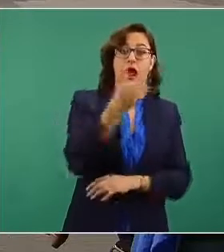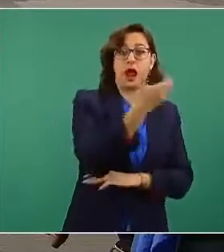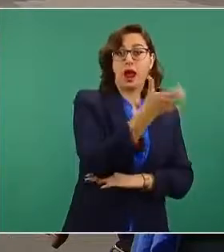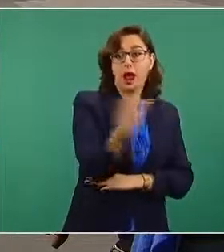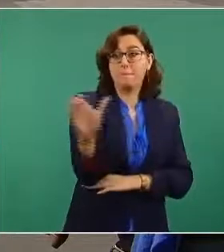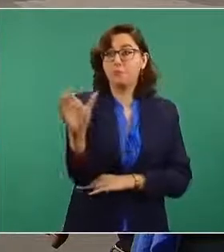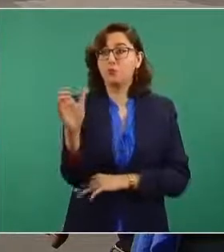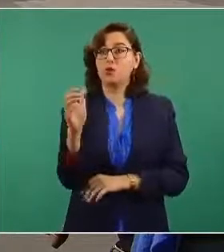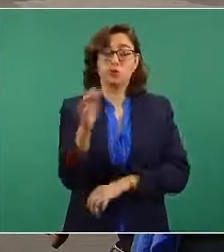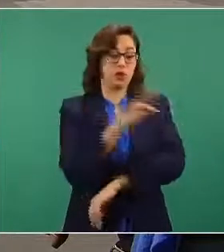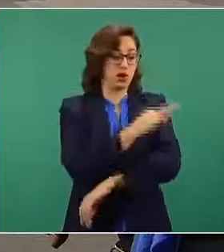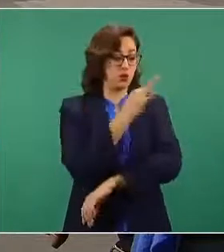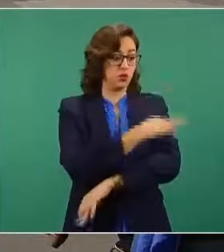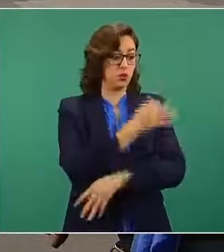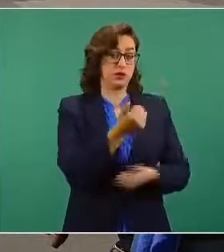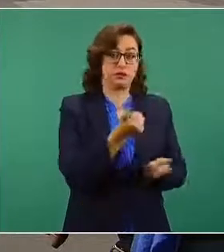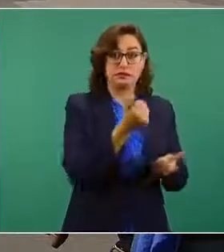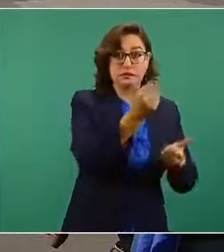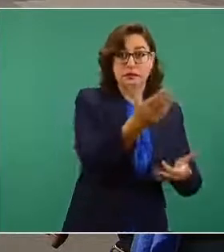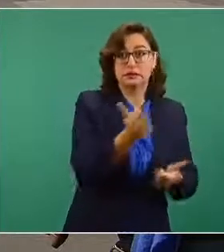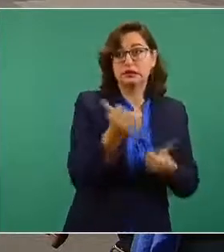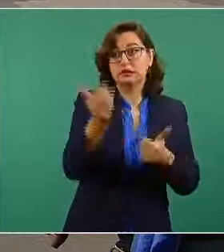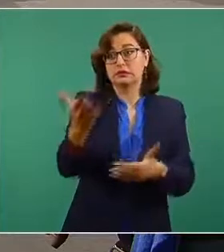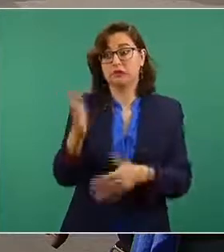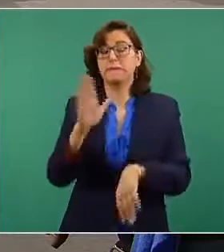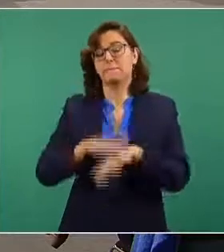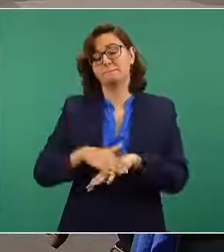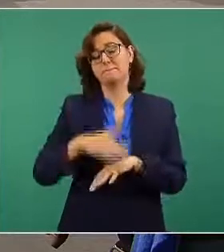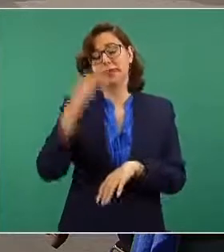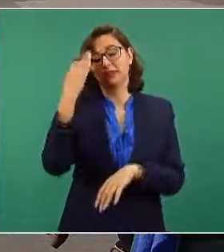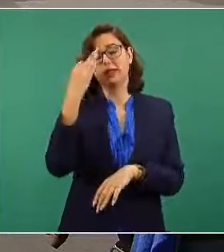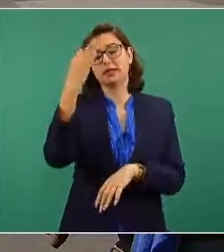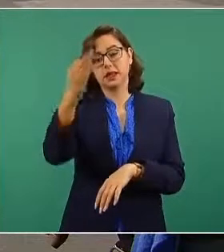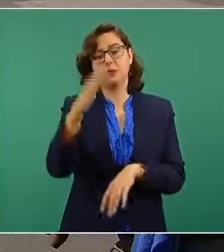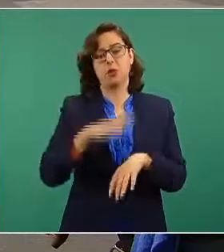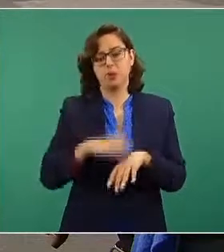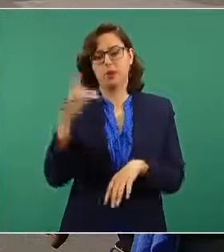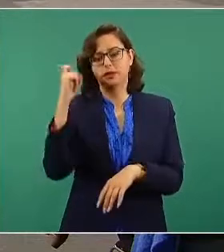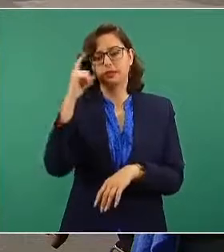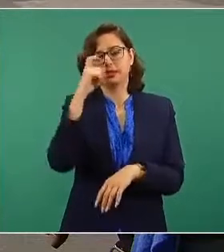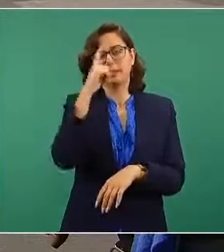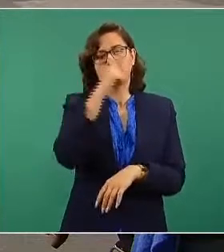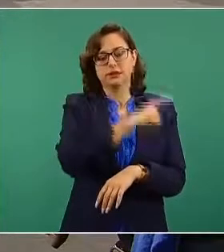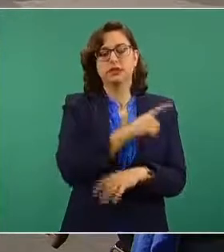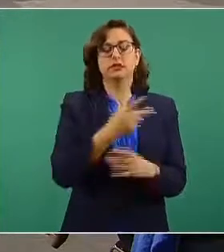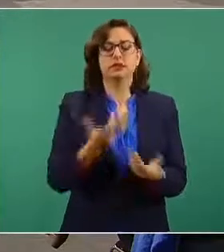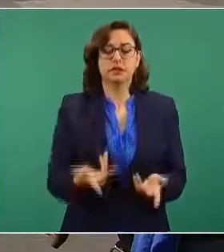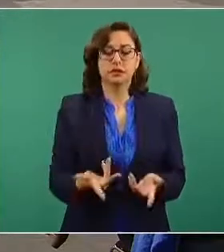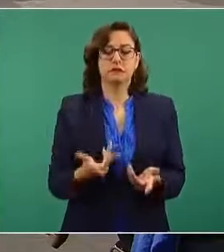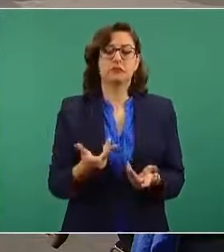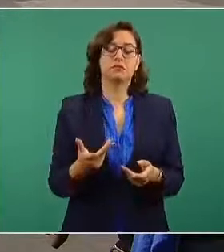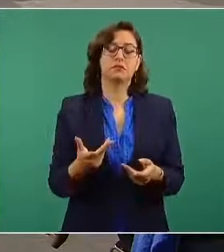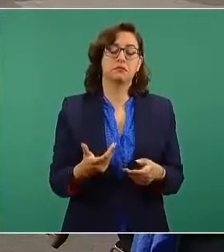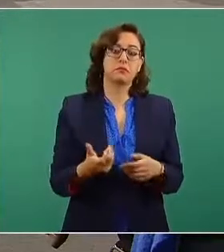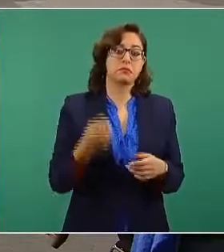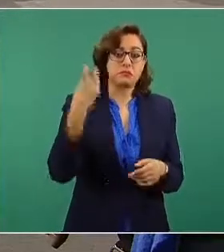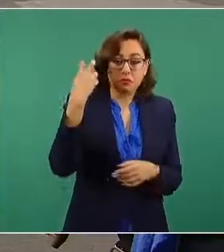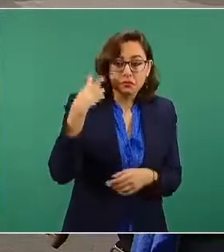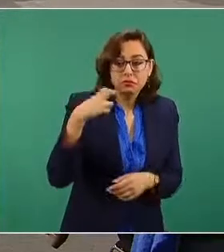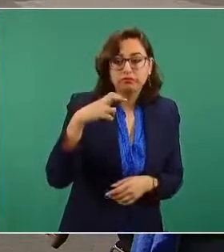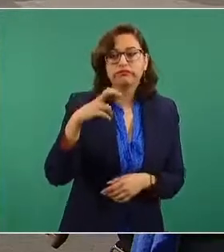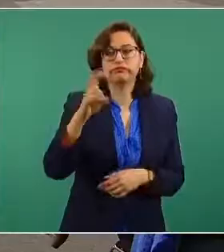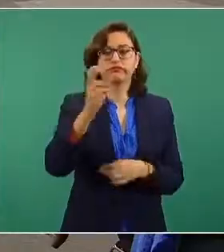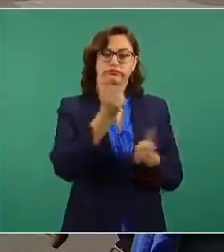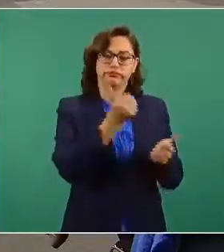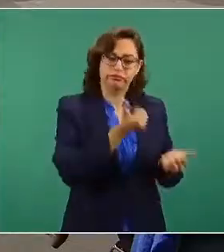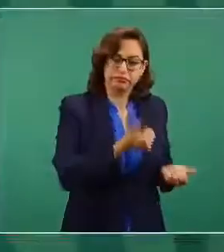más complicado por el tiempo que lleva el desplazamiento de quienes se van a vacunar o de quienes vacunan,